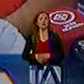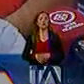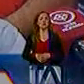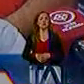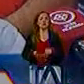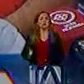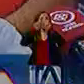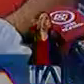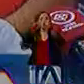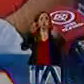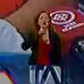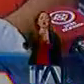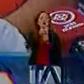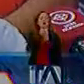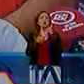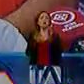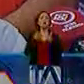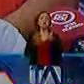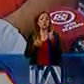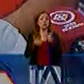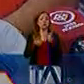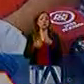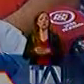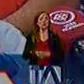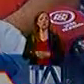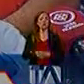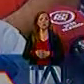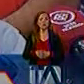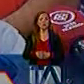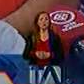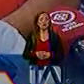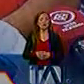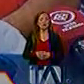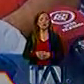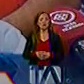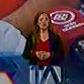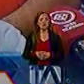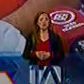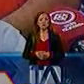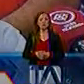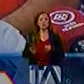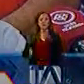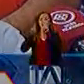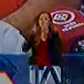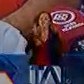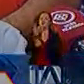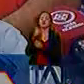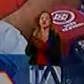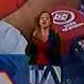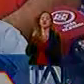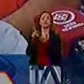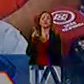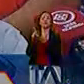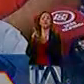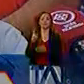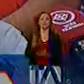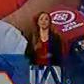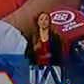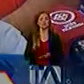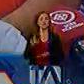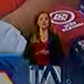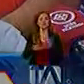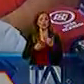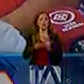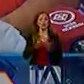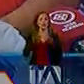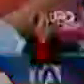la empresa en caso de que se dé una concesión? Queremos preguntar cómo nos van a pagar esas utilidades si seguirá